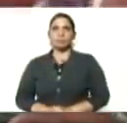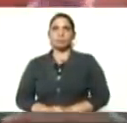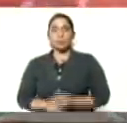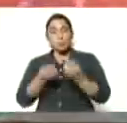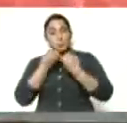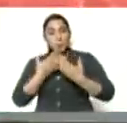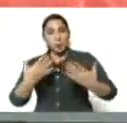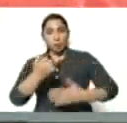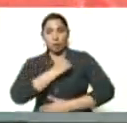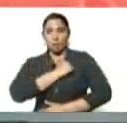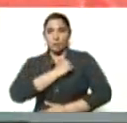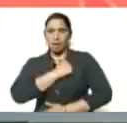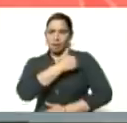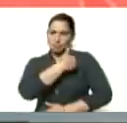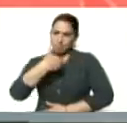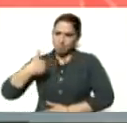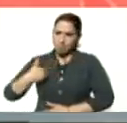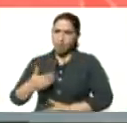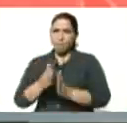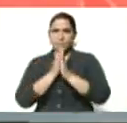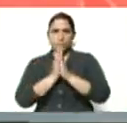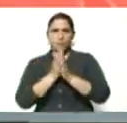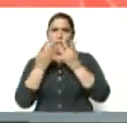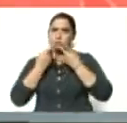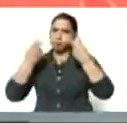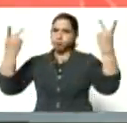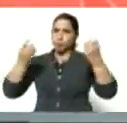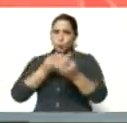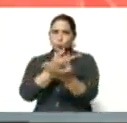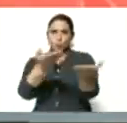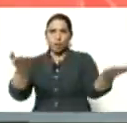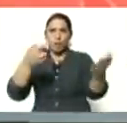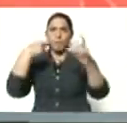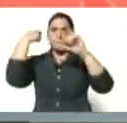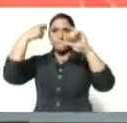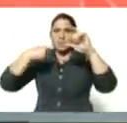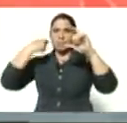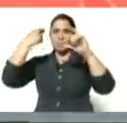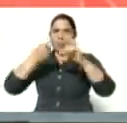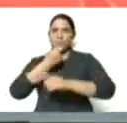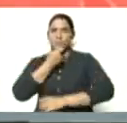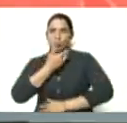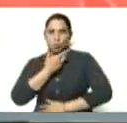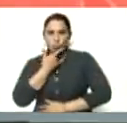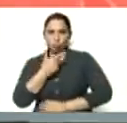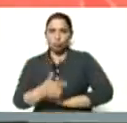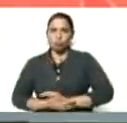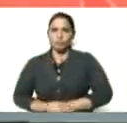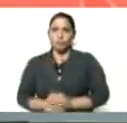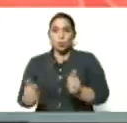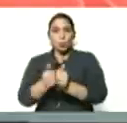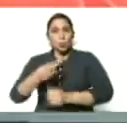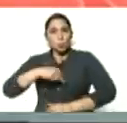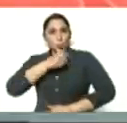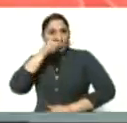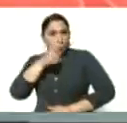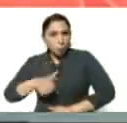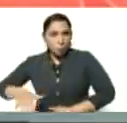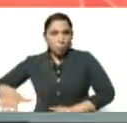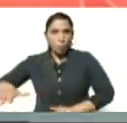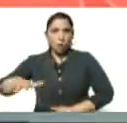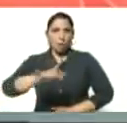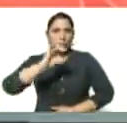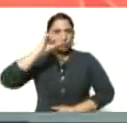Bueno, camaradas, yo quisiera compartir con ustedes un video muy hermoso con nuestro pueblo